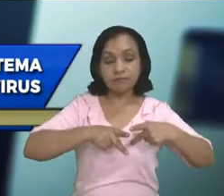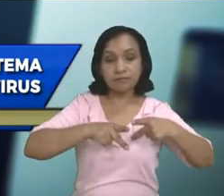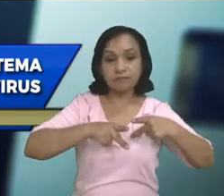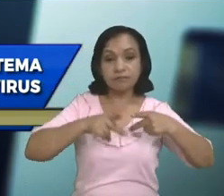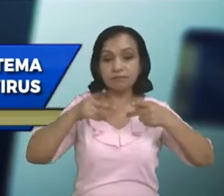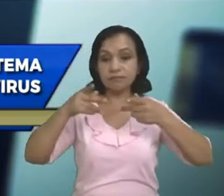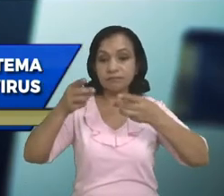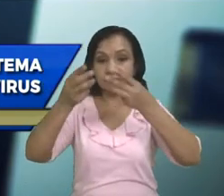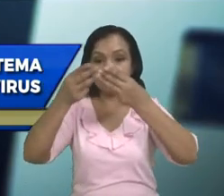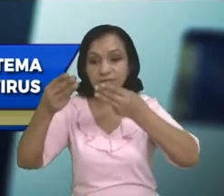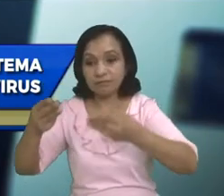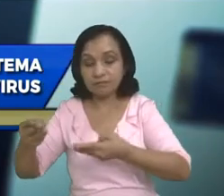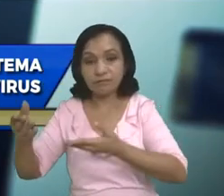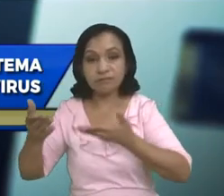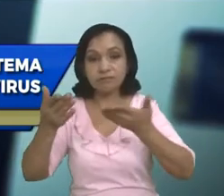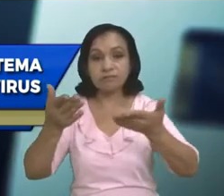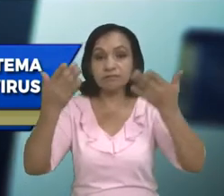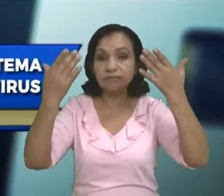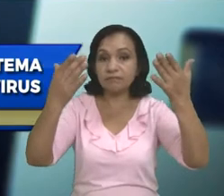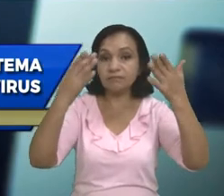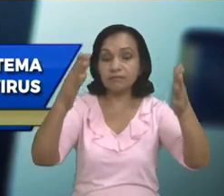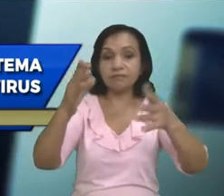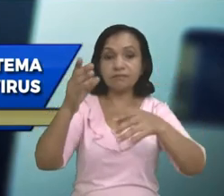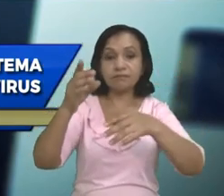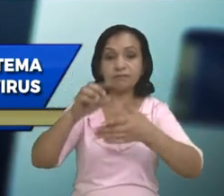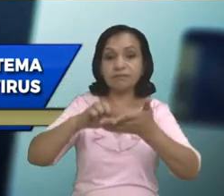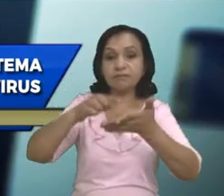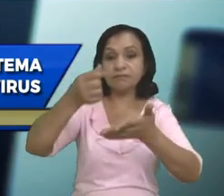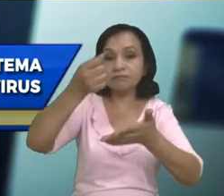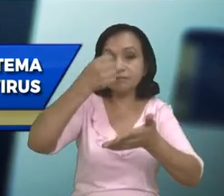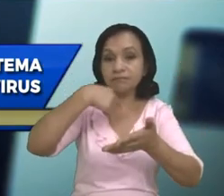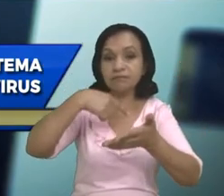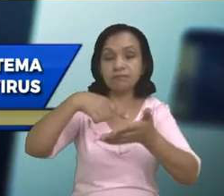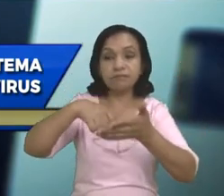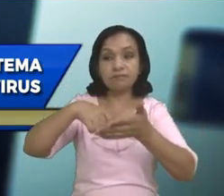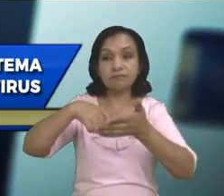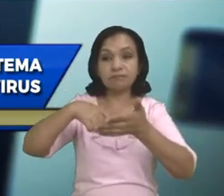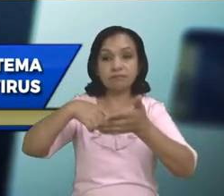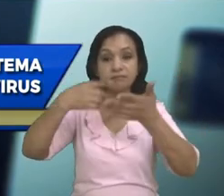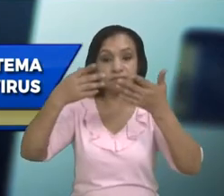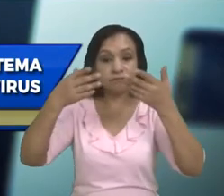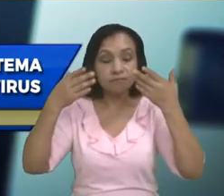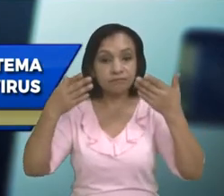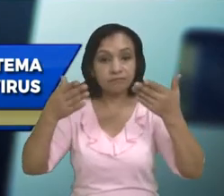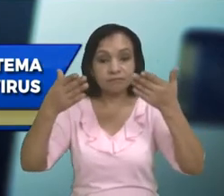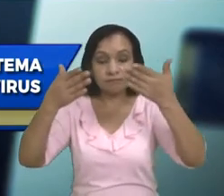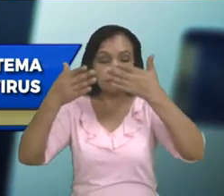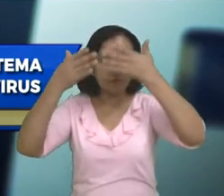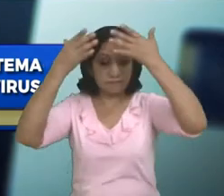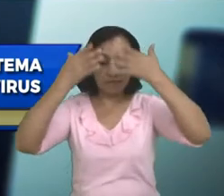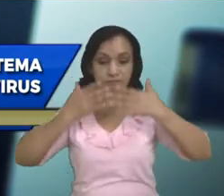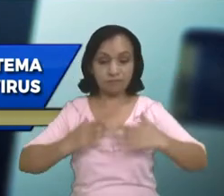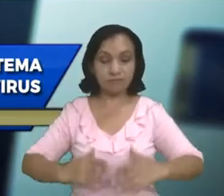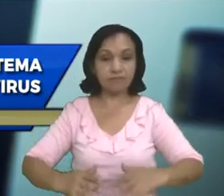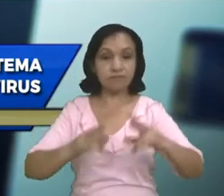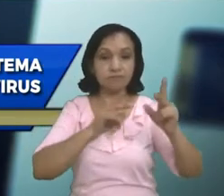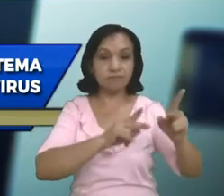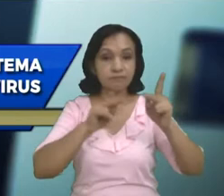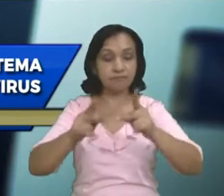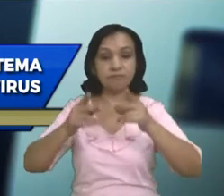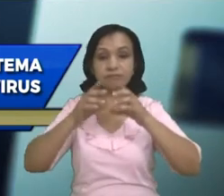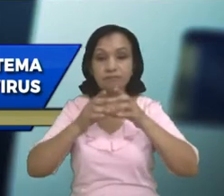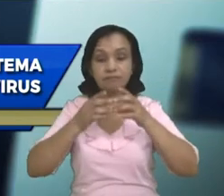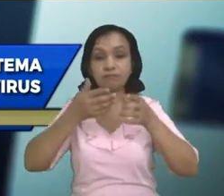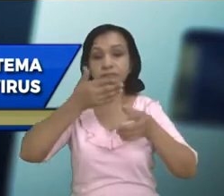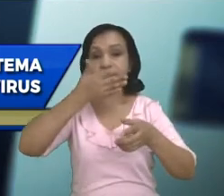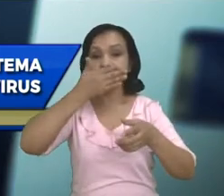técnico como insumos medicamentos material de reposición periódica y equipo de protección personal todo eso y